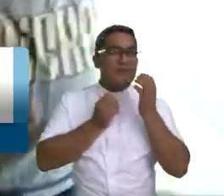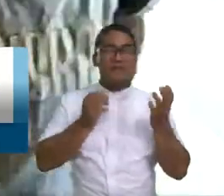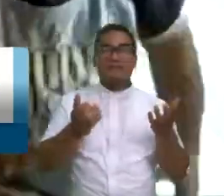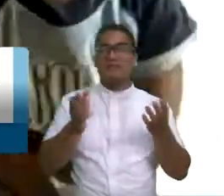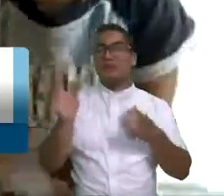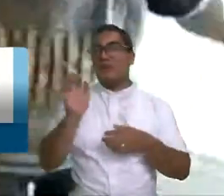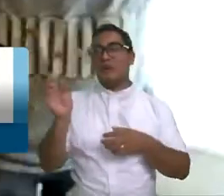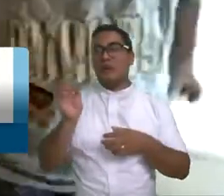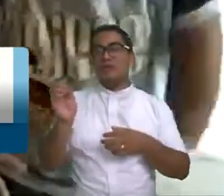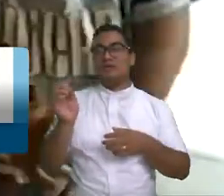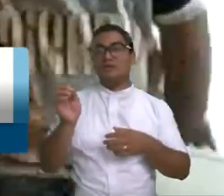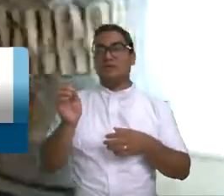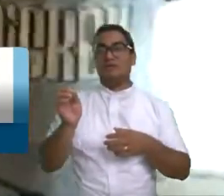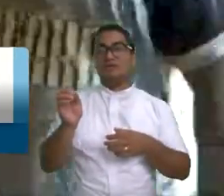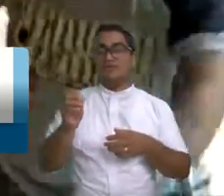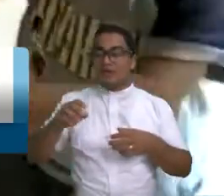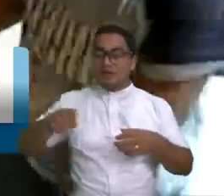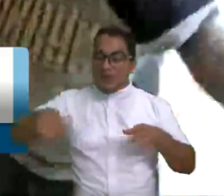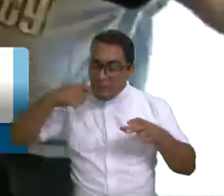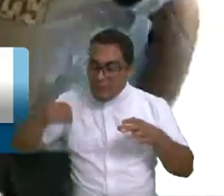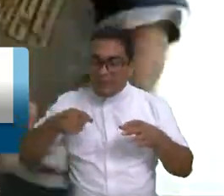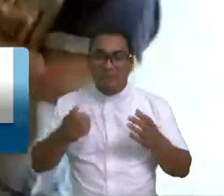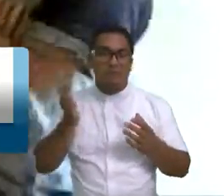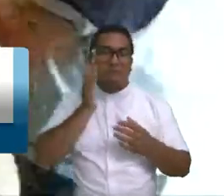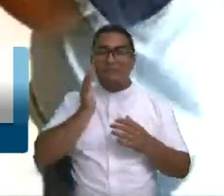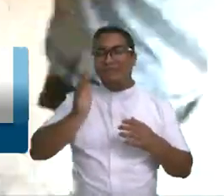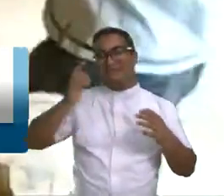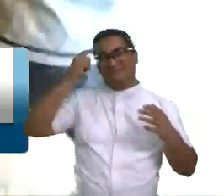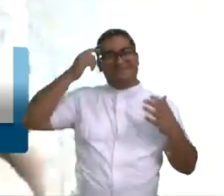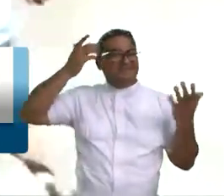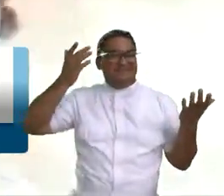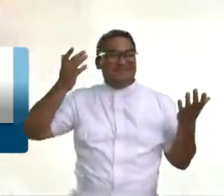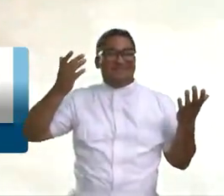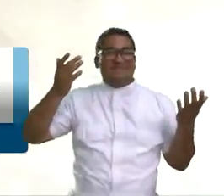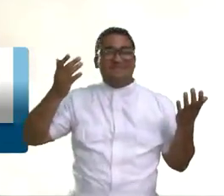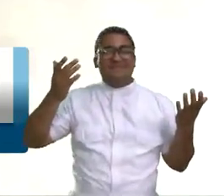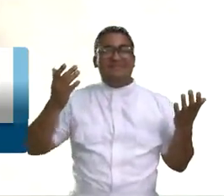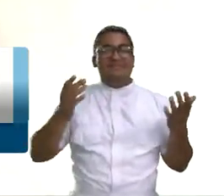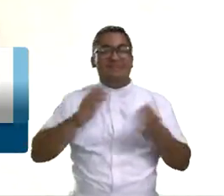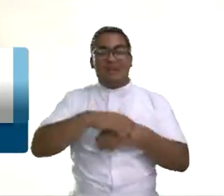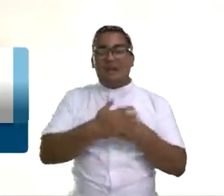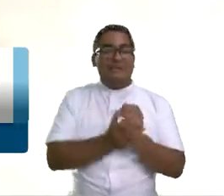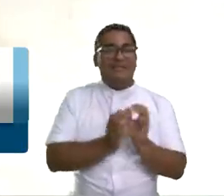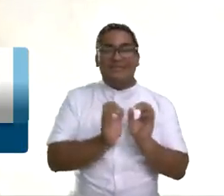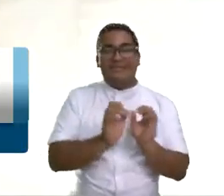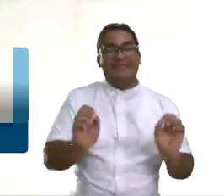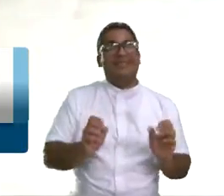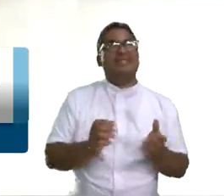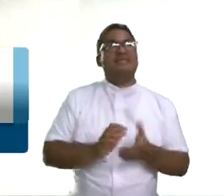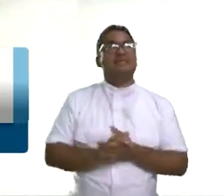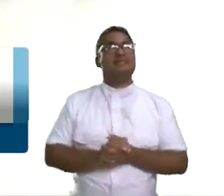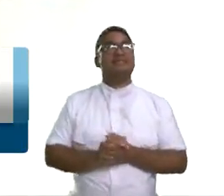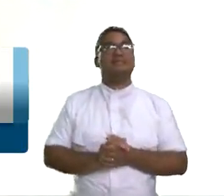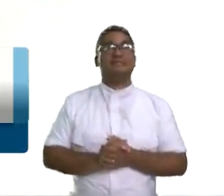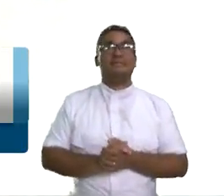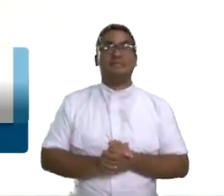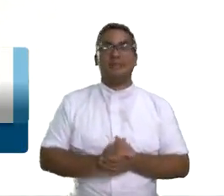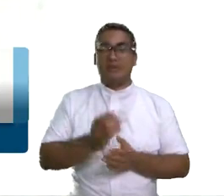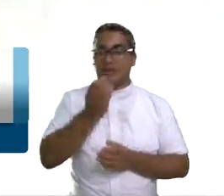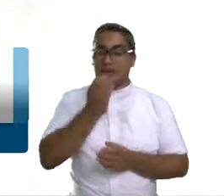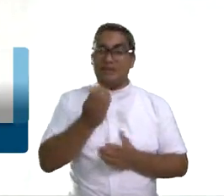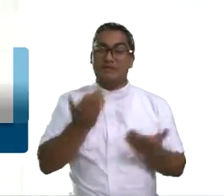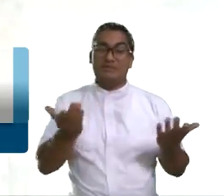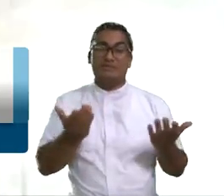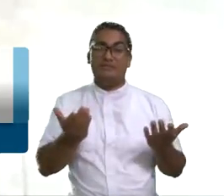agarra algún alimento. La mamá no se dio cuenta que se le olvidó también que hay que lavarle las manos primero. Y le da algo de comer.